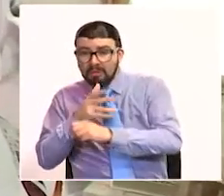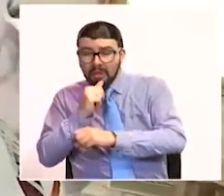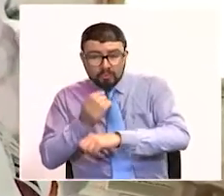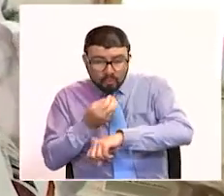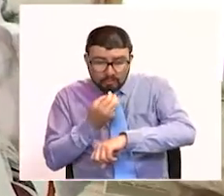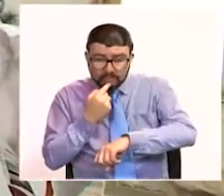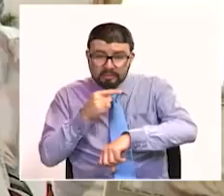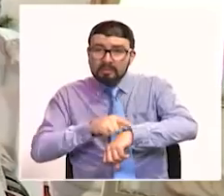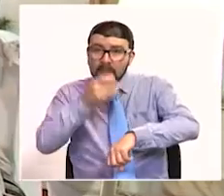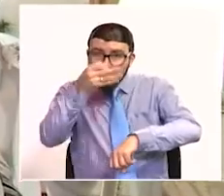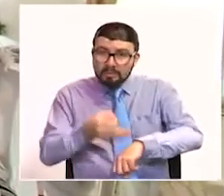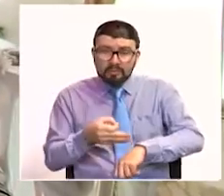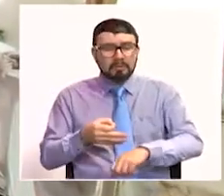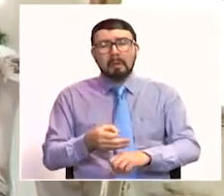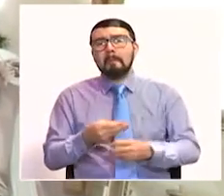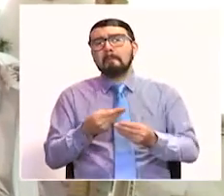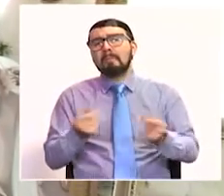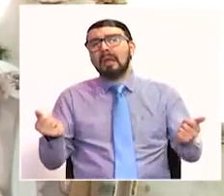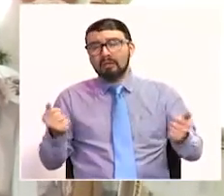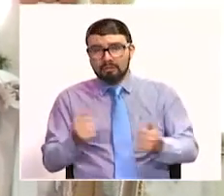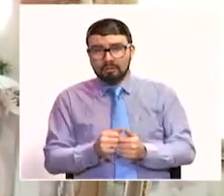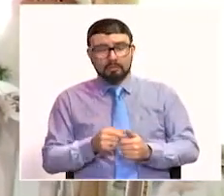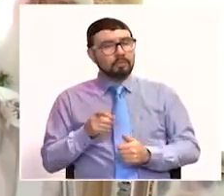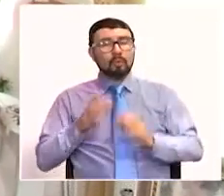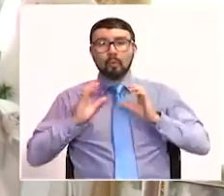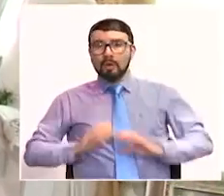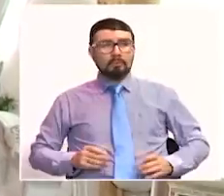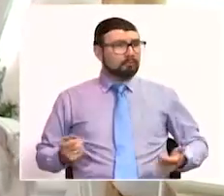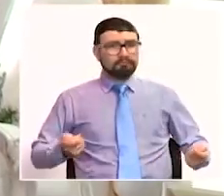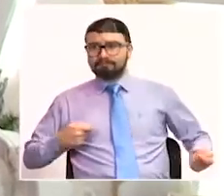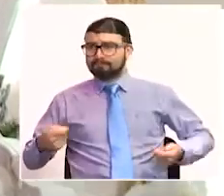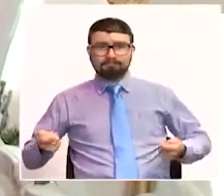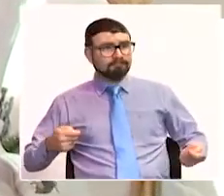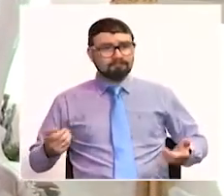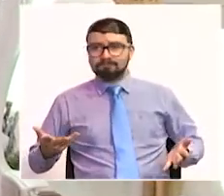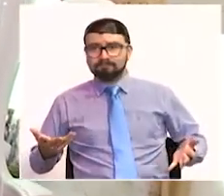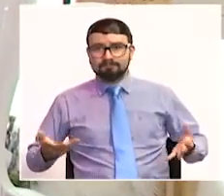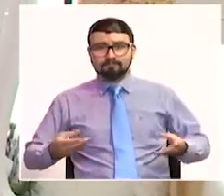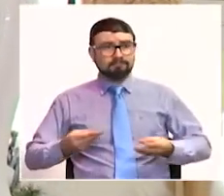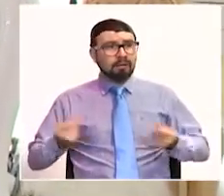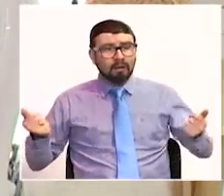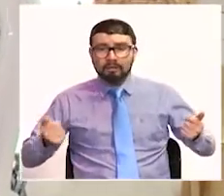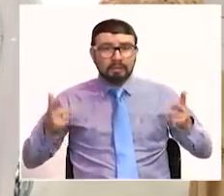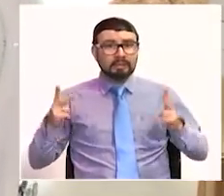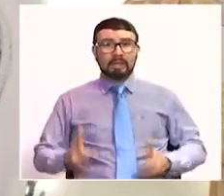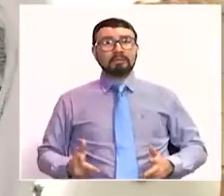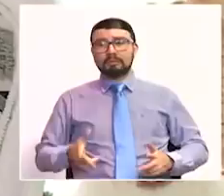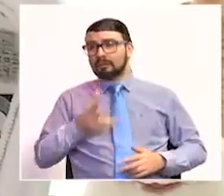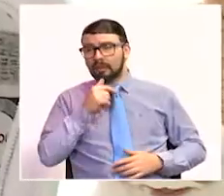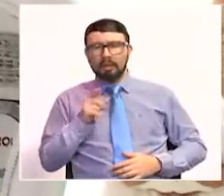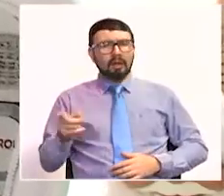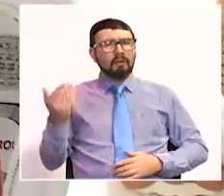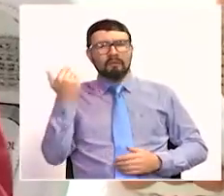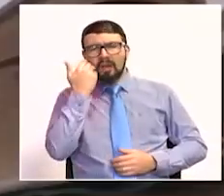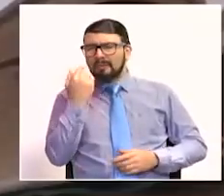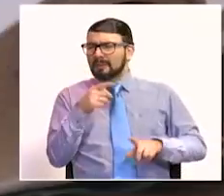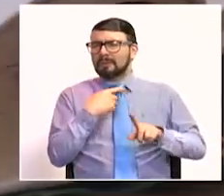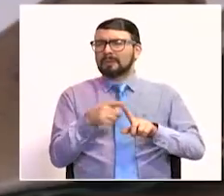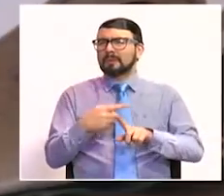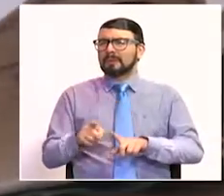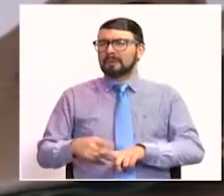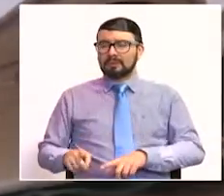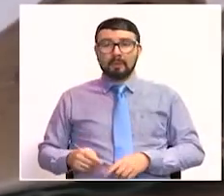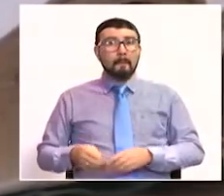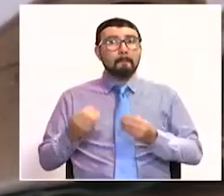horarios, el organismo está perdiendo el descanso. Y aparecen las complicaciones de muchas enfermedades. Tengo